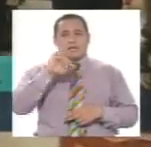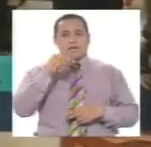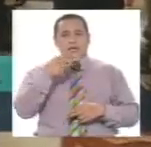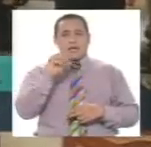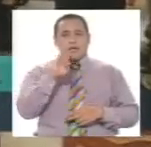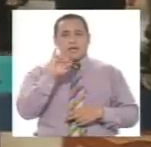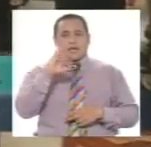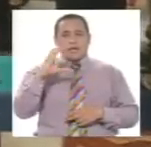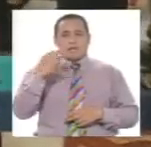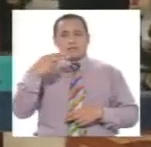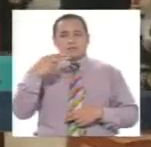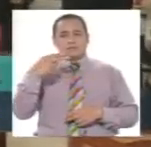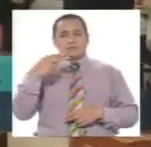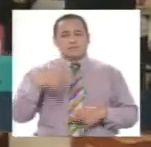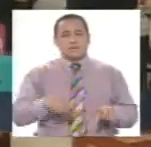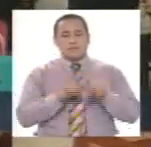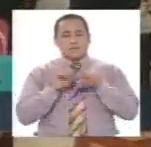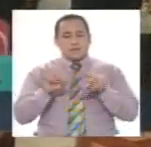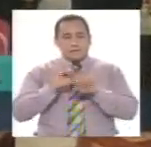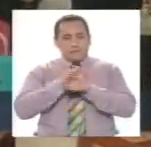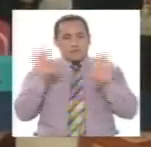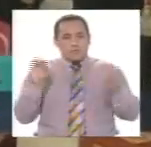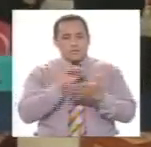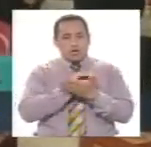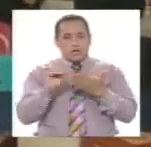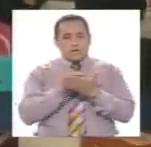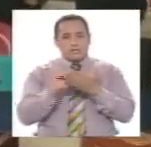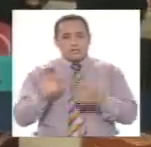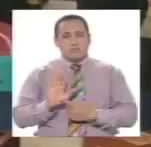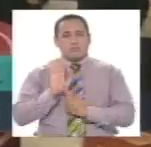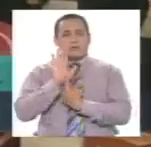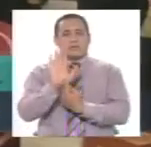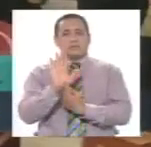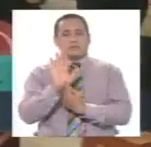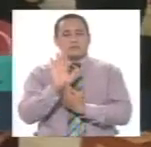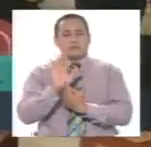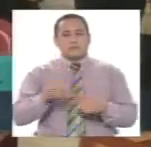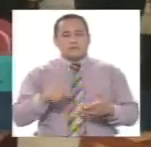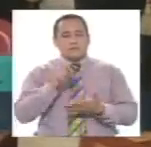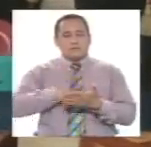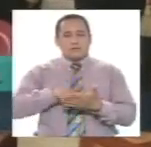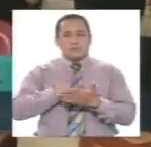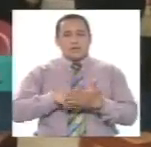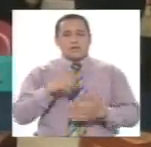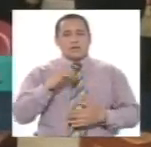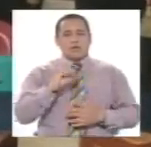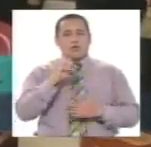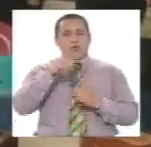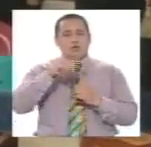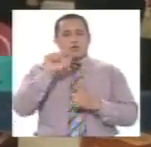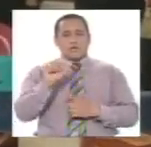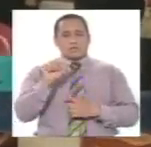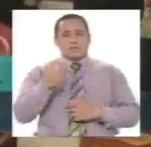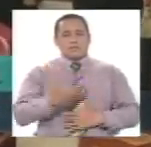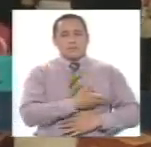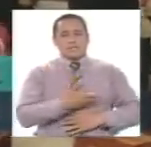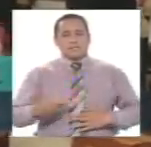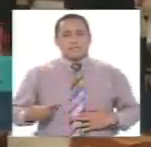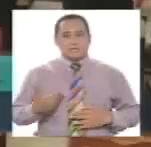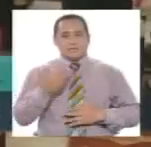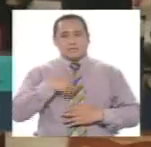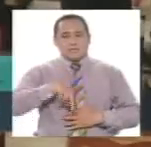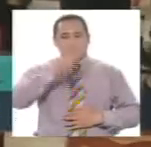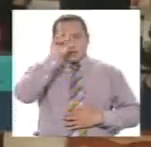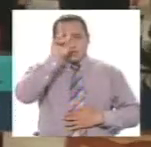Javish Rospigliosi. Regístrese, comuníquese y publíquese. Firma Ollanta Humala Tasso,